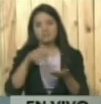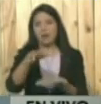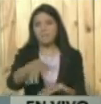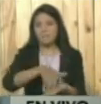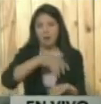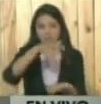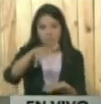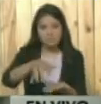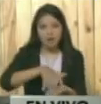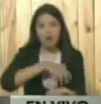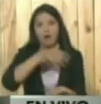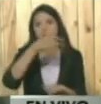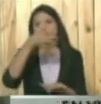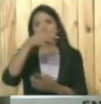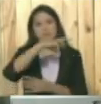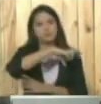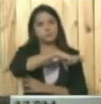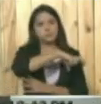maquinaria.